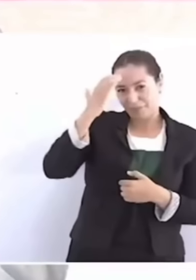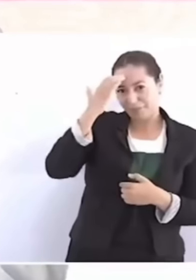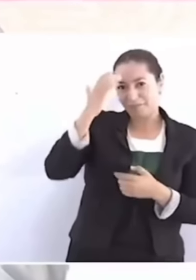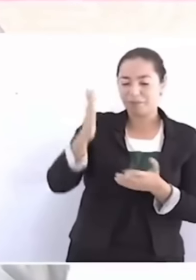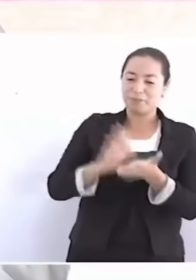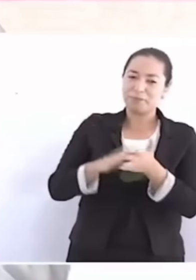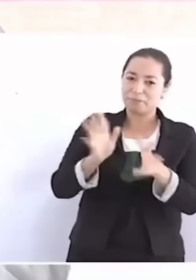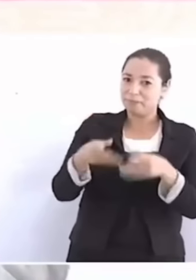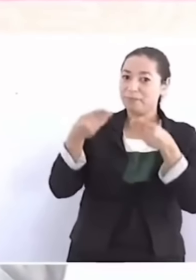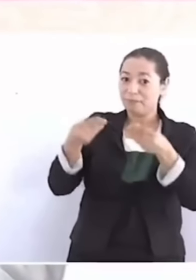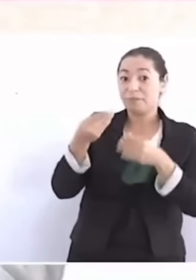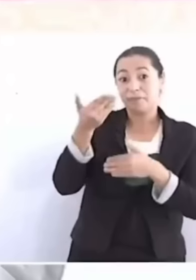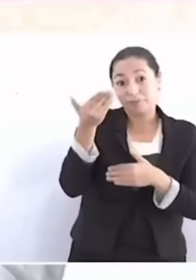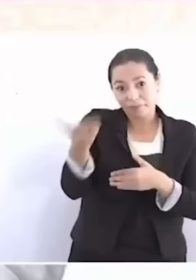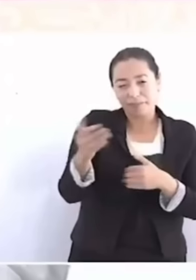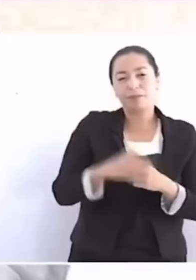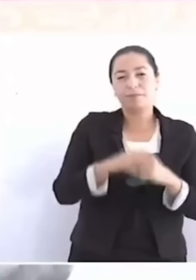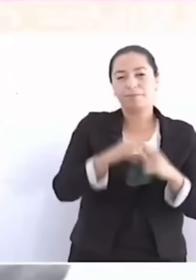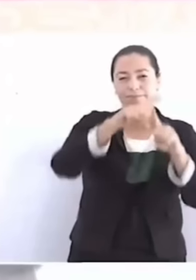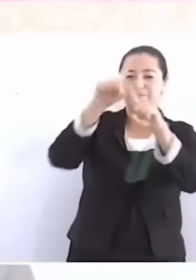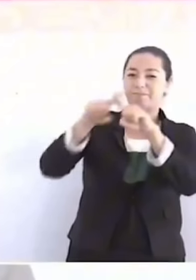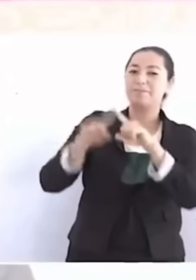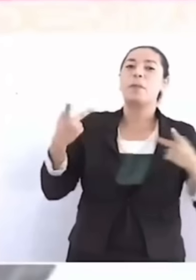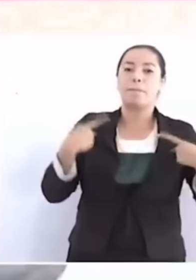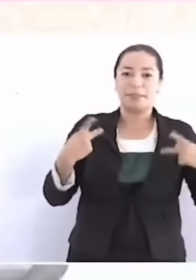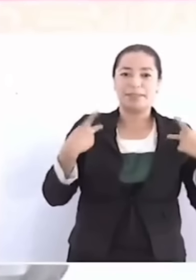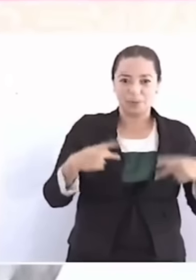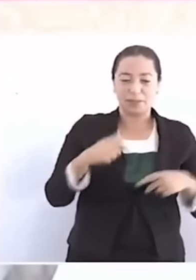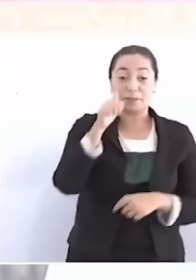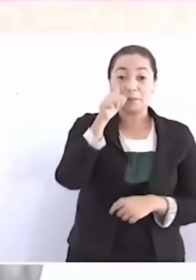A Claudia X. González y